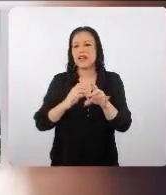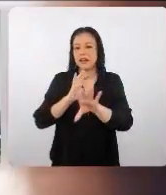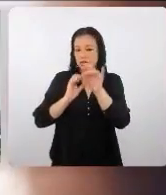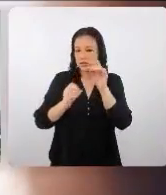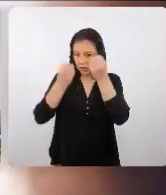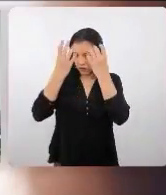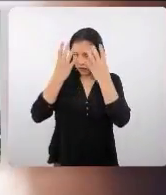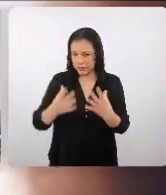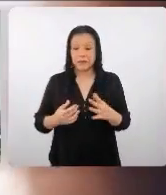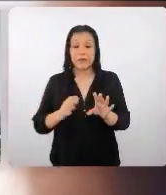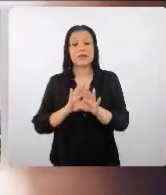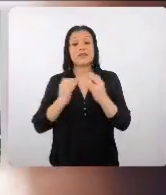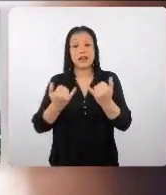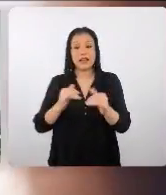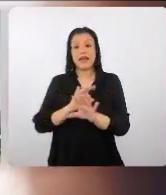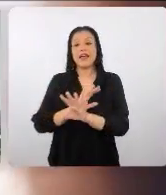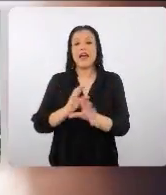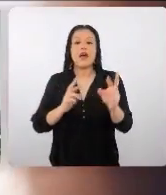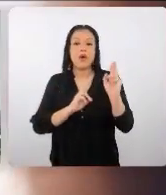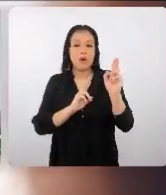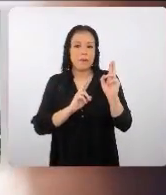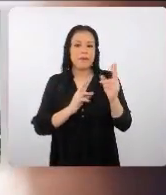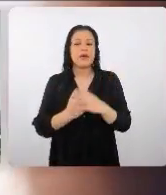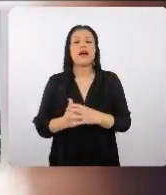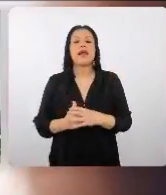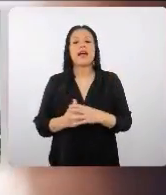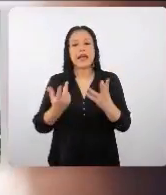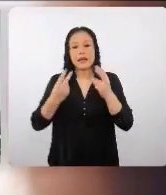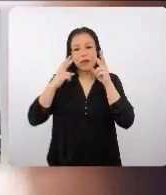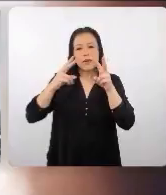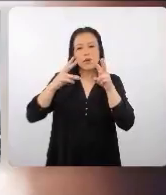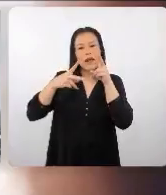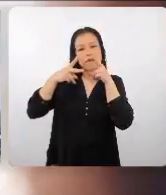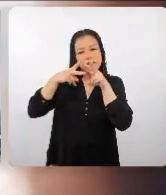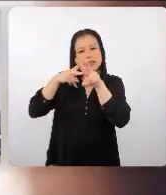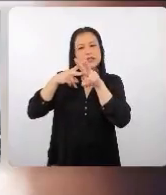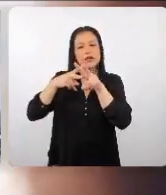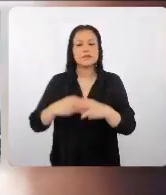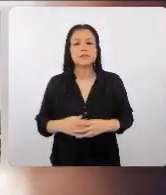Y bueno, hasta aquí espero que hayamos tenido una visión